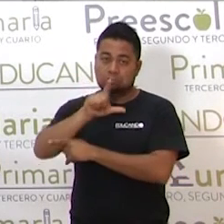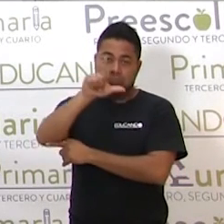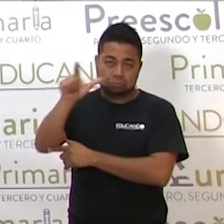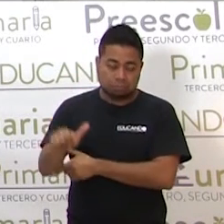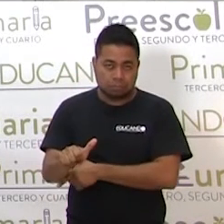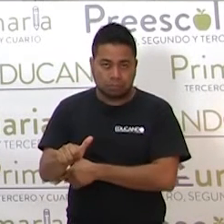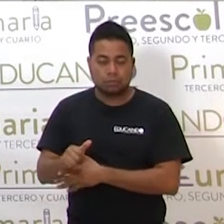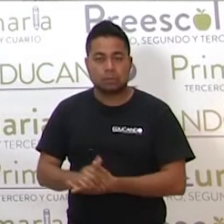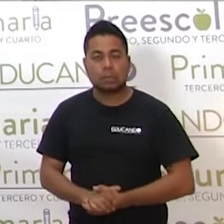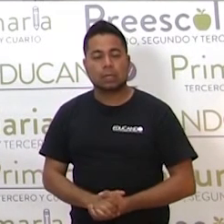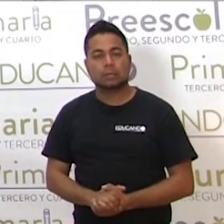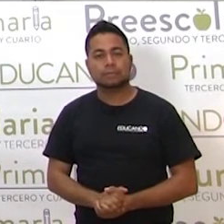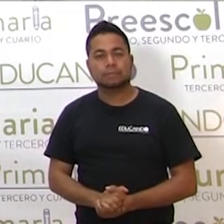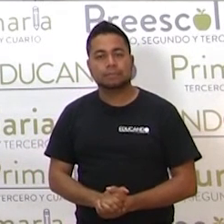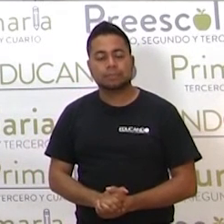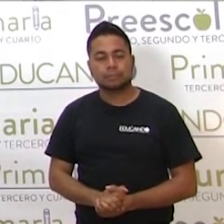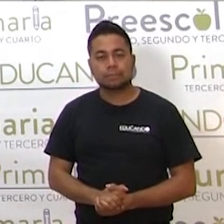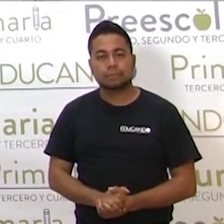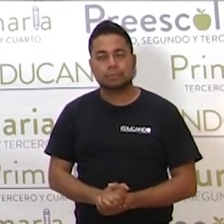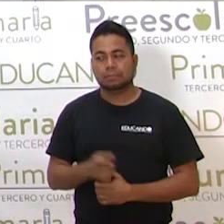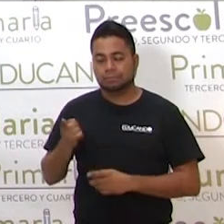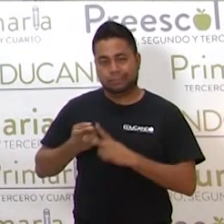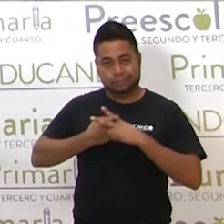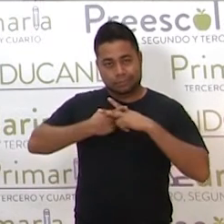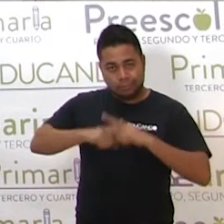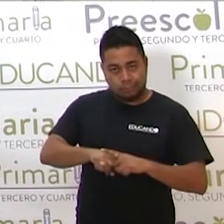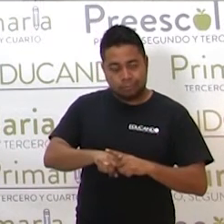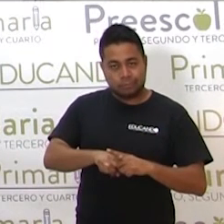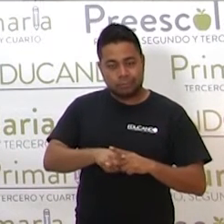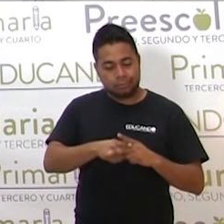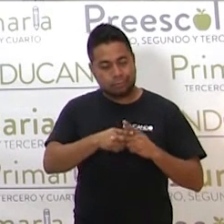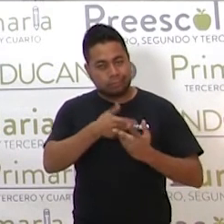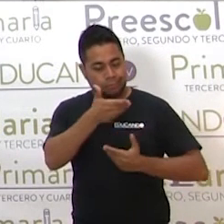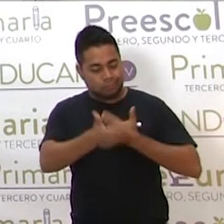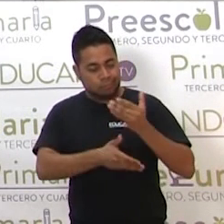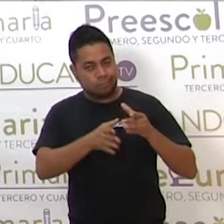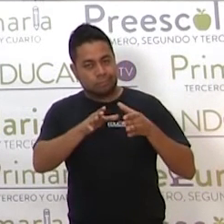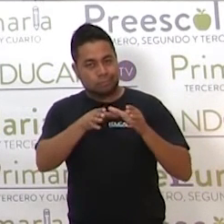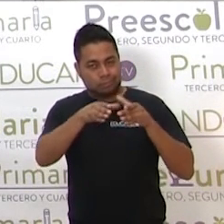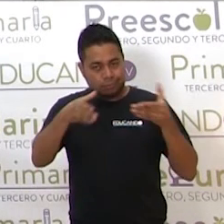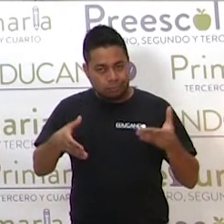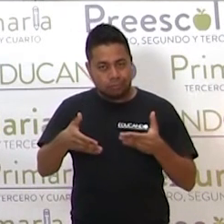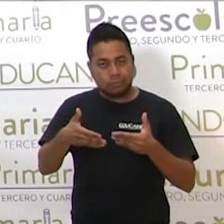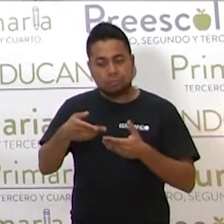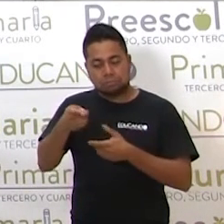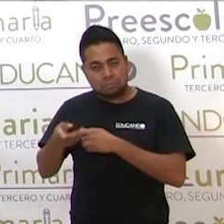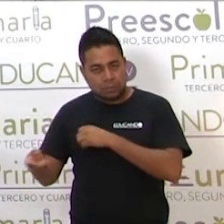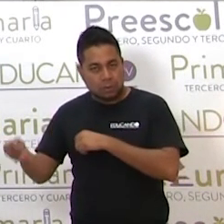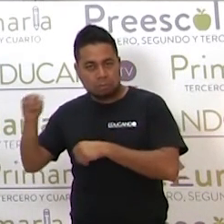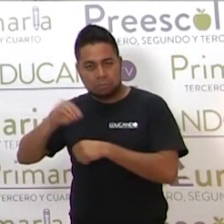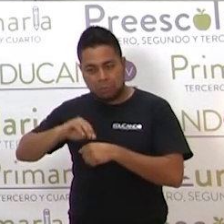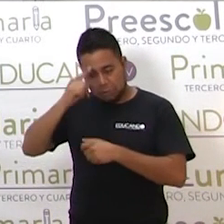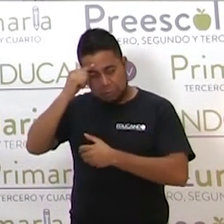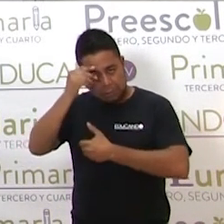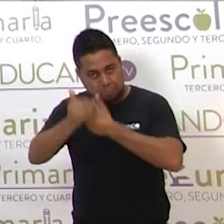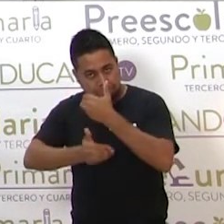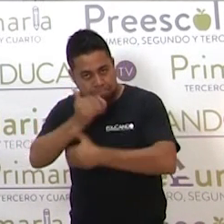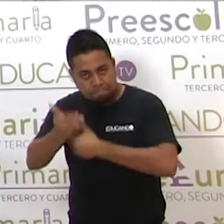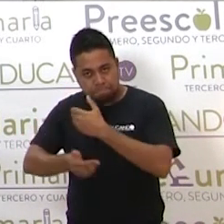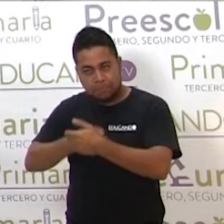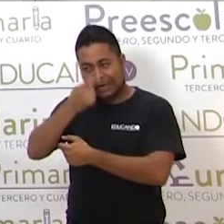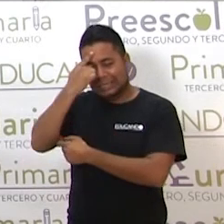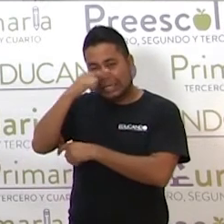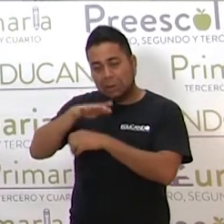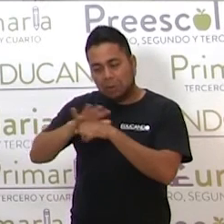sabe, está desde el principio al final, sabe los planteamientos, el desarrollo,